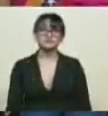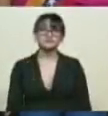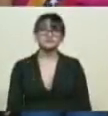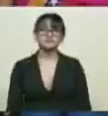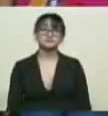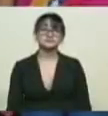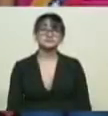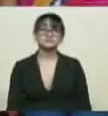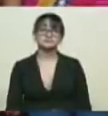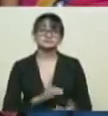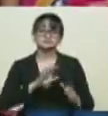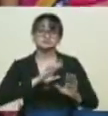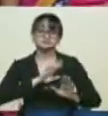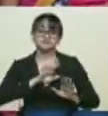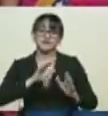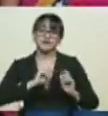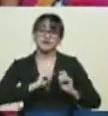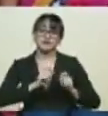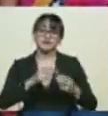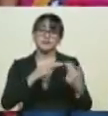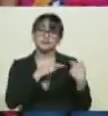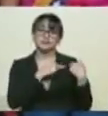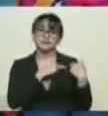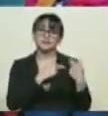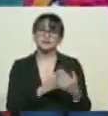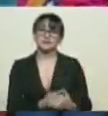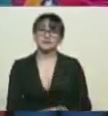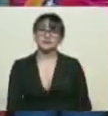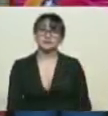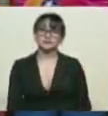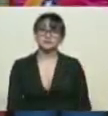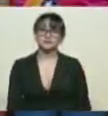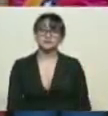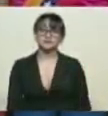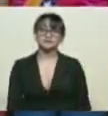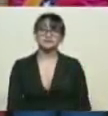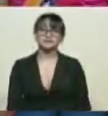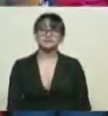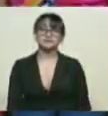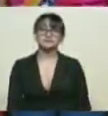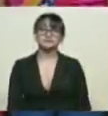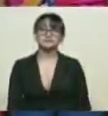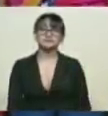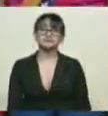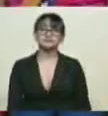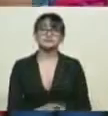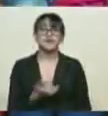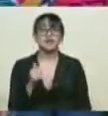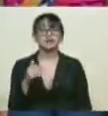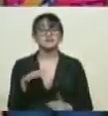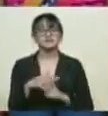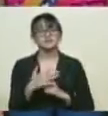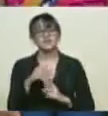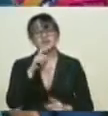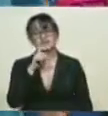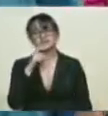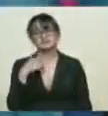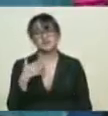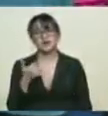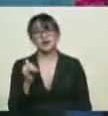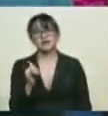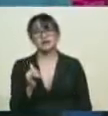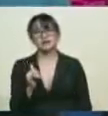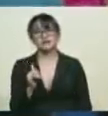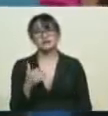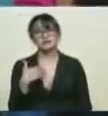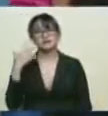dejo en sus manos. Hemos enfrentado 1000 circunstancias. Pero